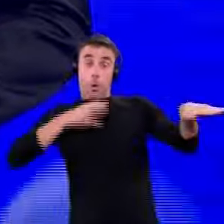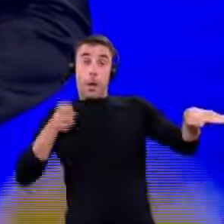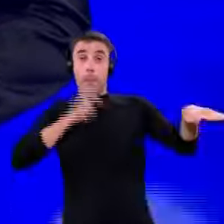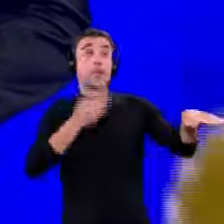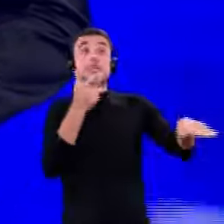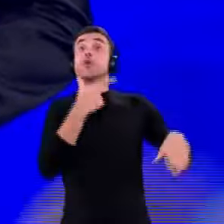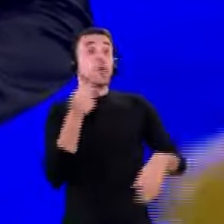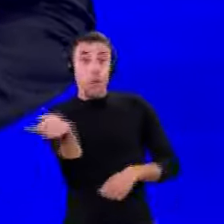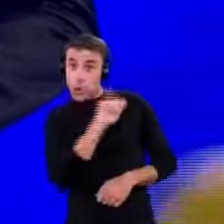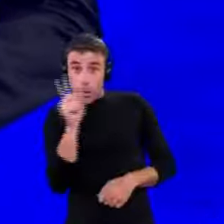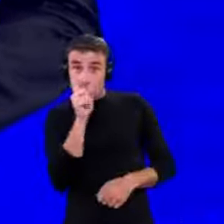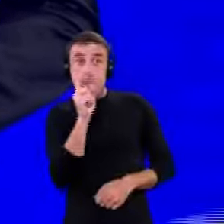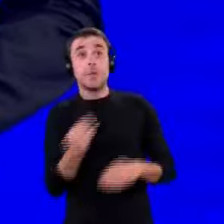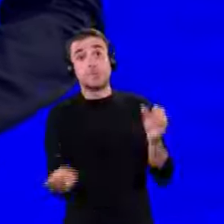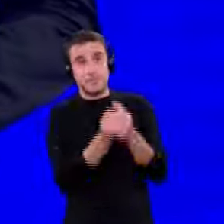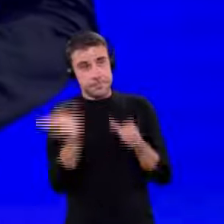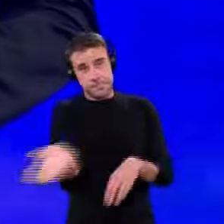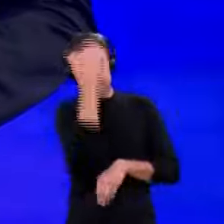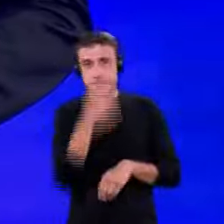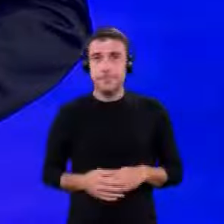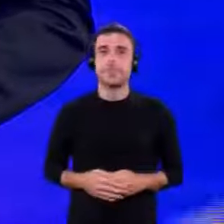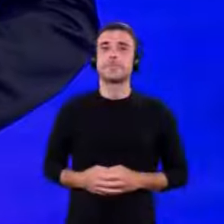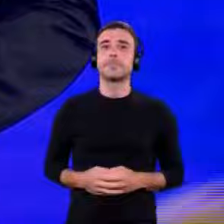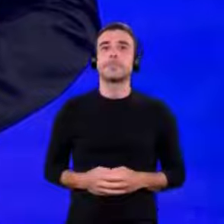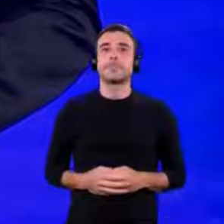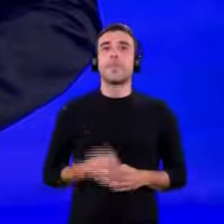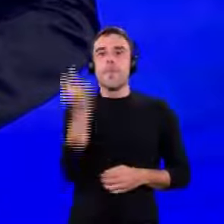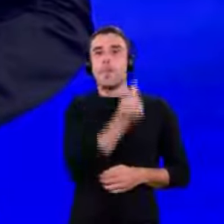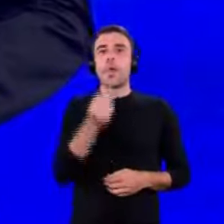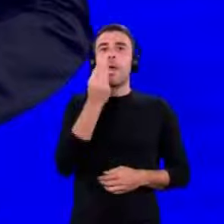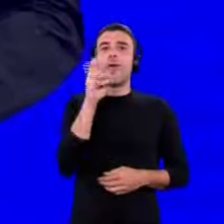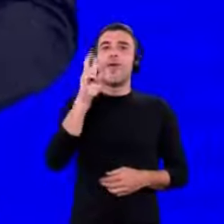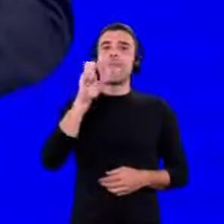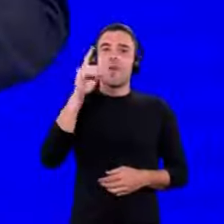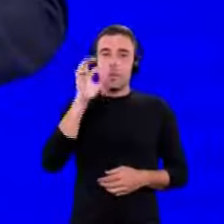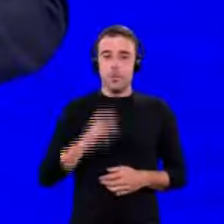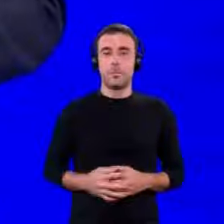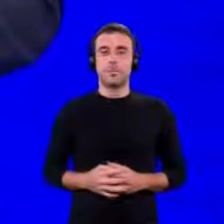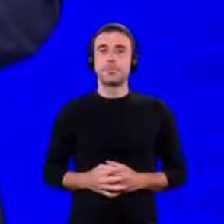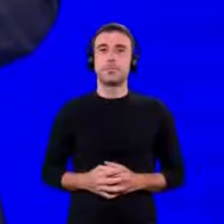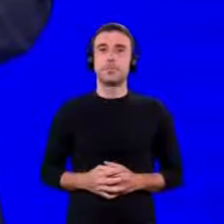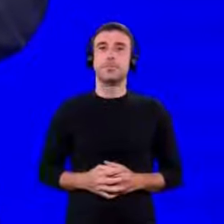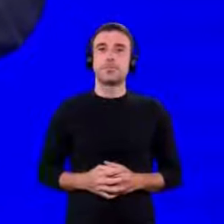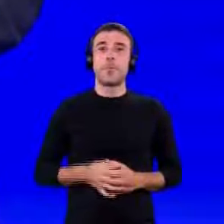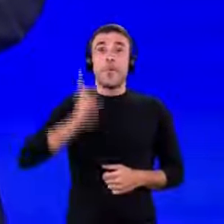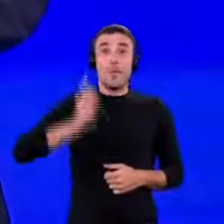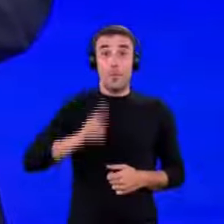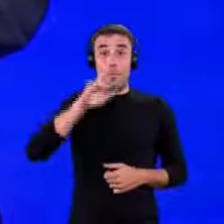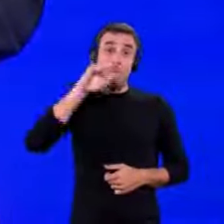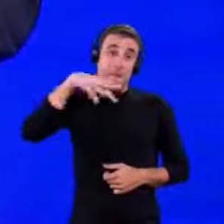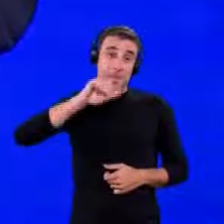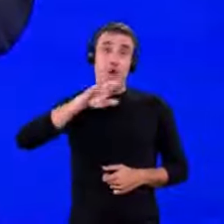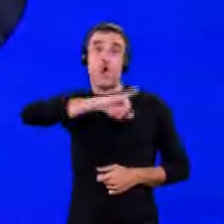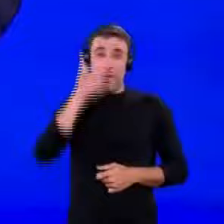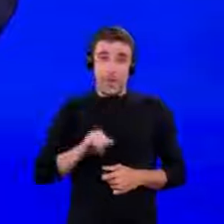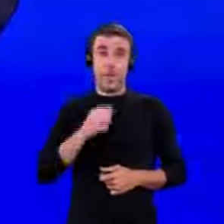que no le guste, que coja carretera y manta. Diseño de Josué Quevedo. Con su director, Primi Rodríguez, al frente,